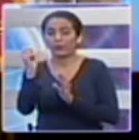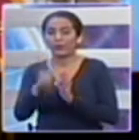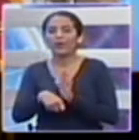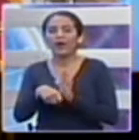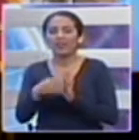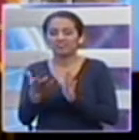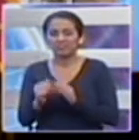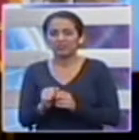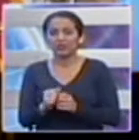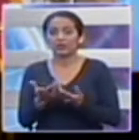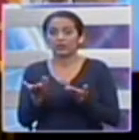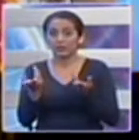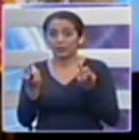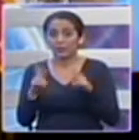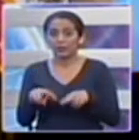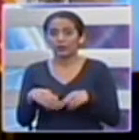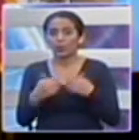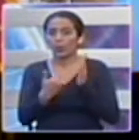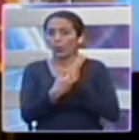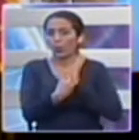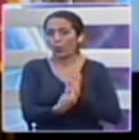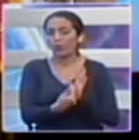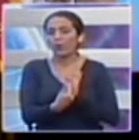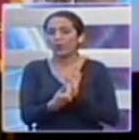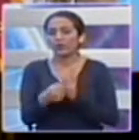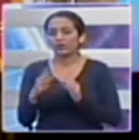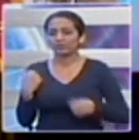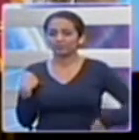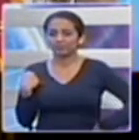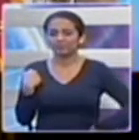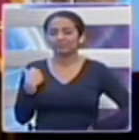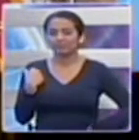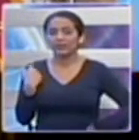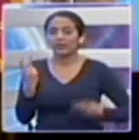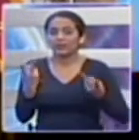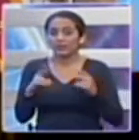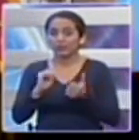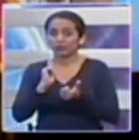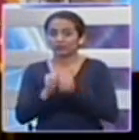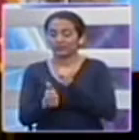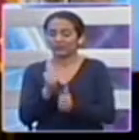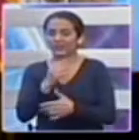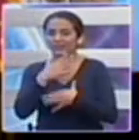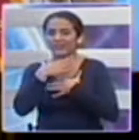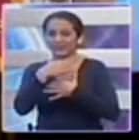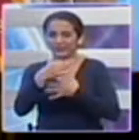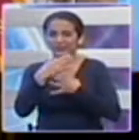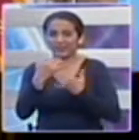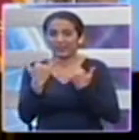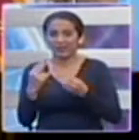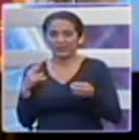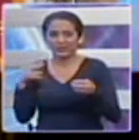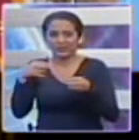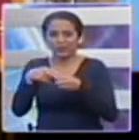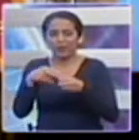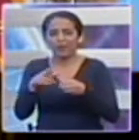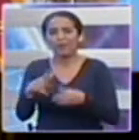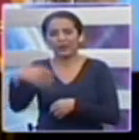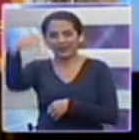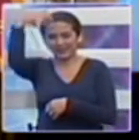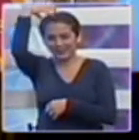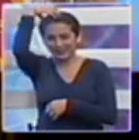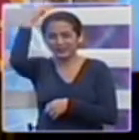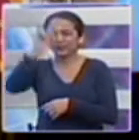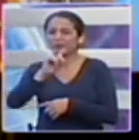atleta, y ahora ha incursionado en este certamen de belleza. ¿Qué es lo que le motivó,